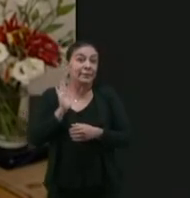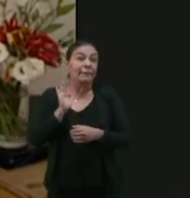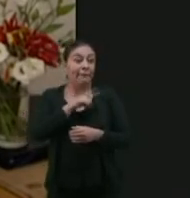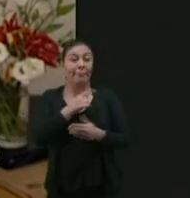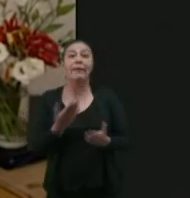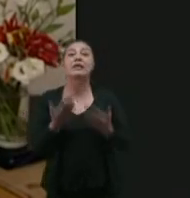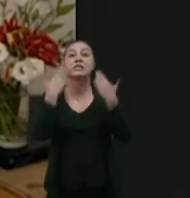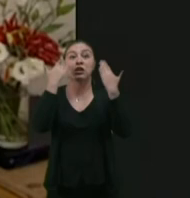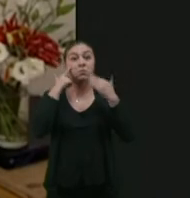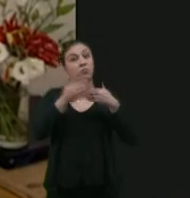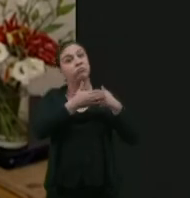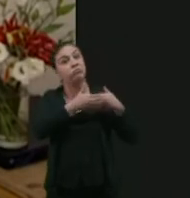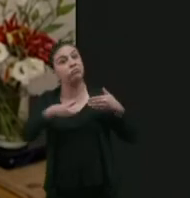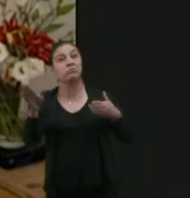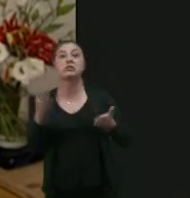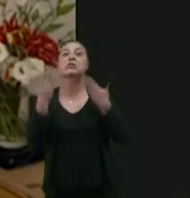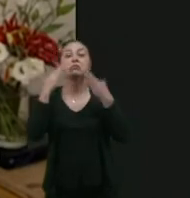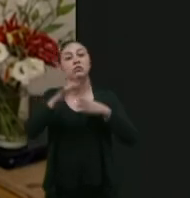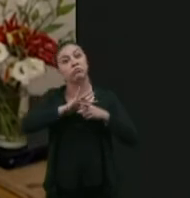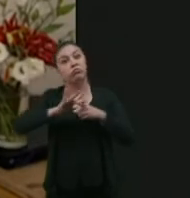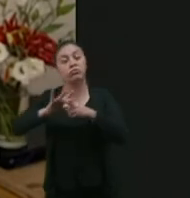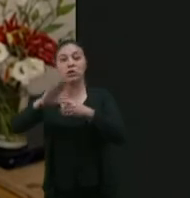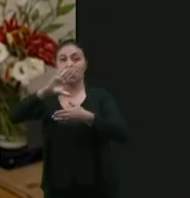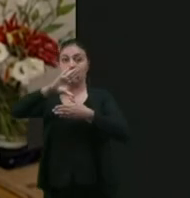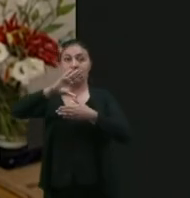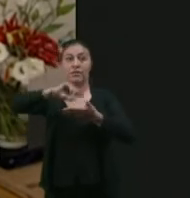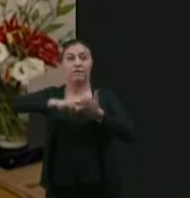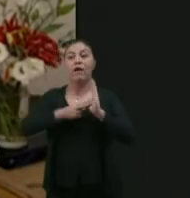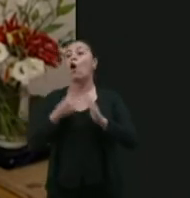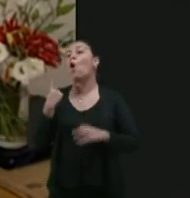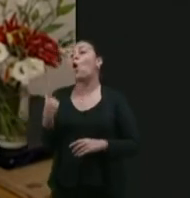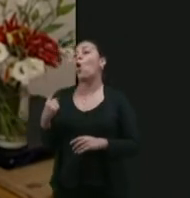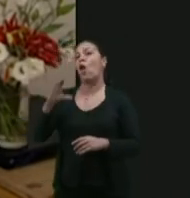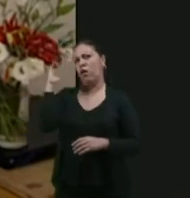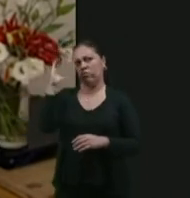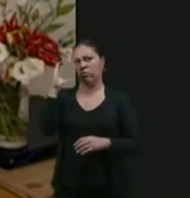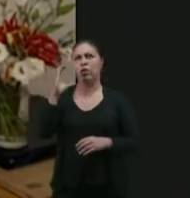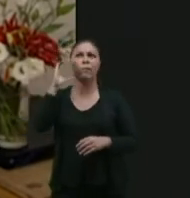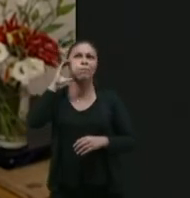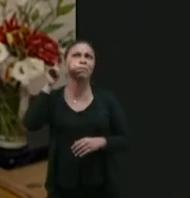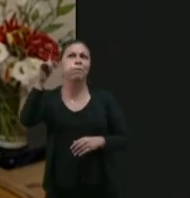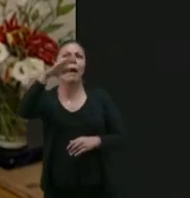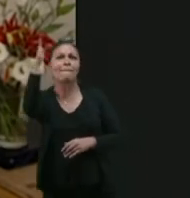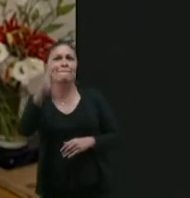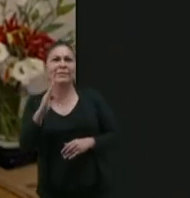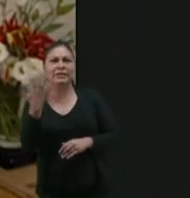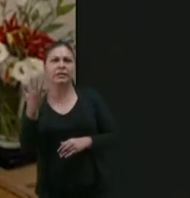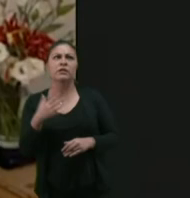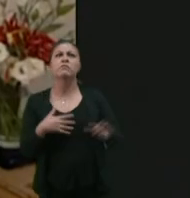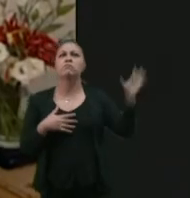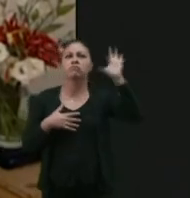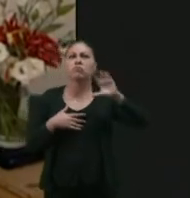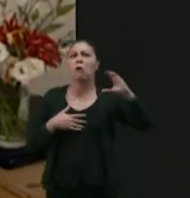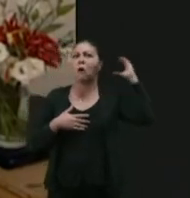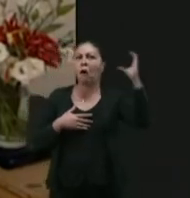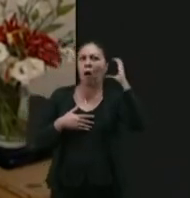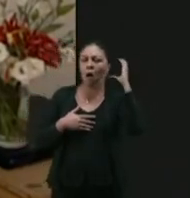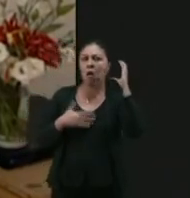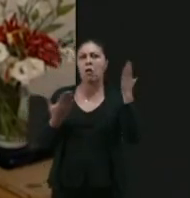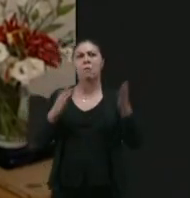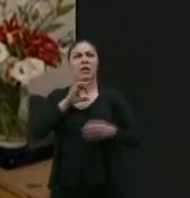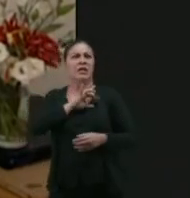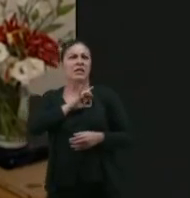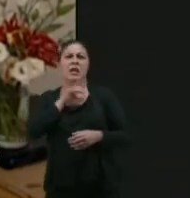en muchos lugares en América Latina, no únicamente en Colombia. En Brasil también, en Colombia, se puede hacer en Chile, en muchos